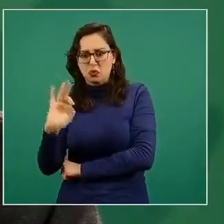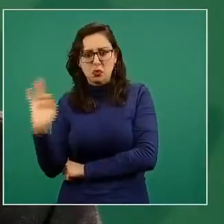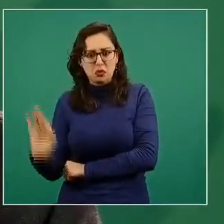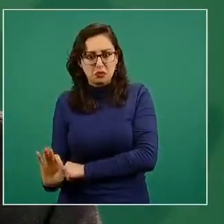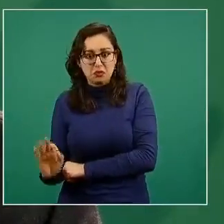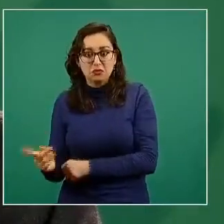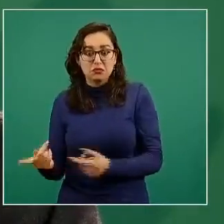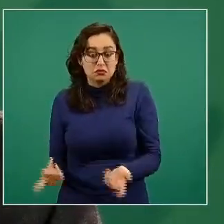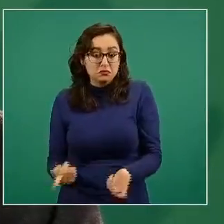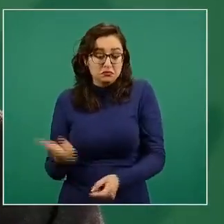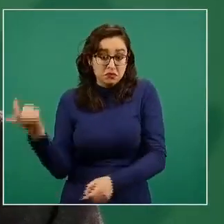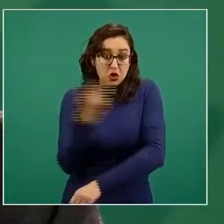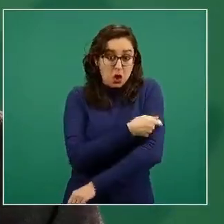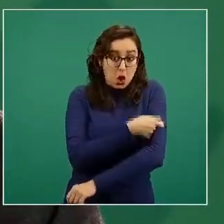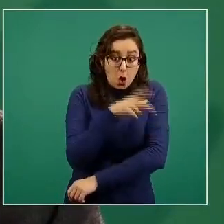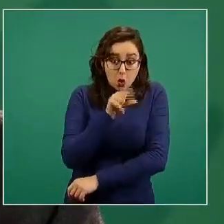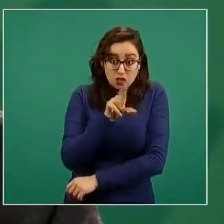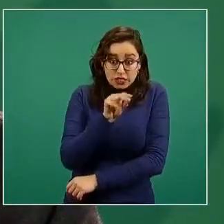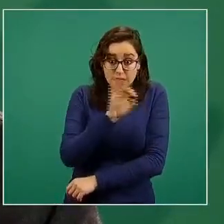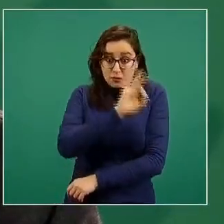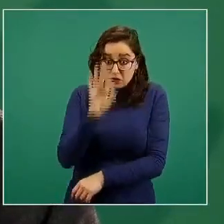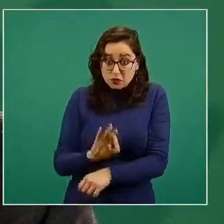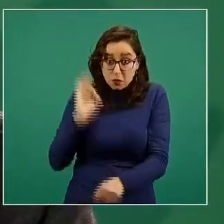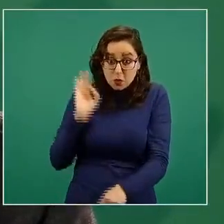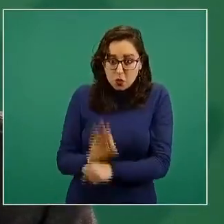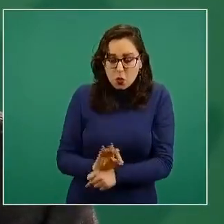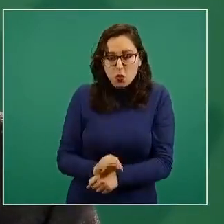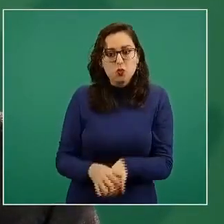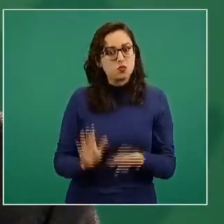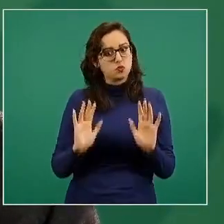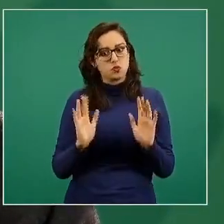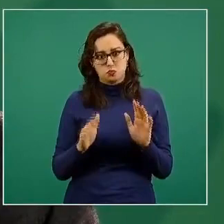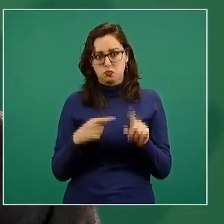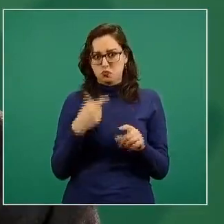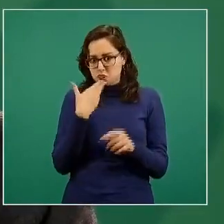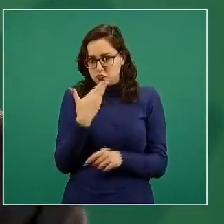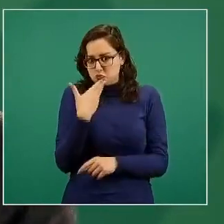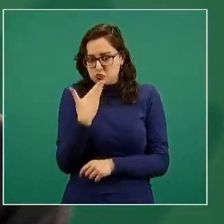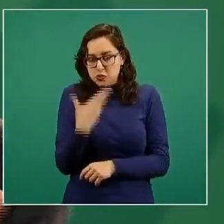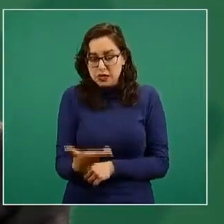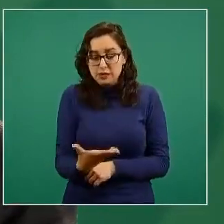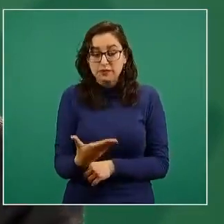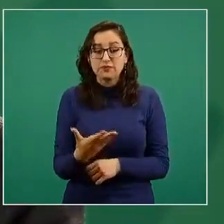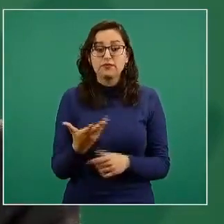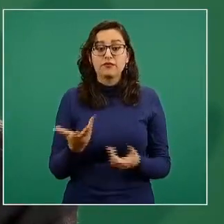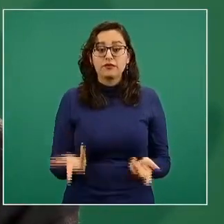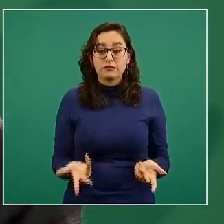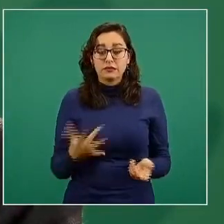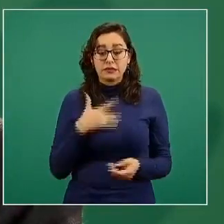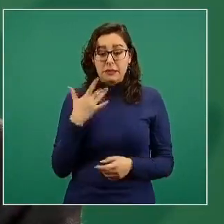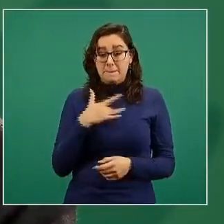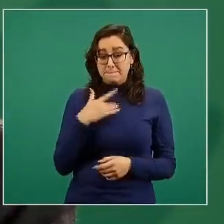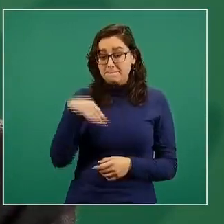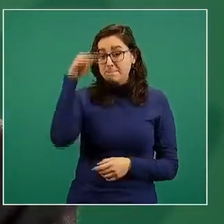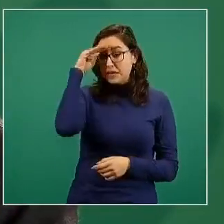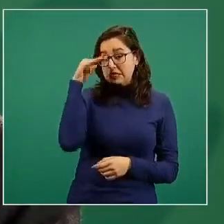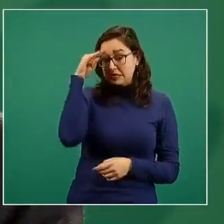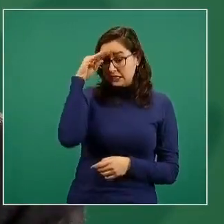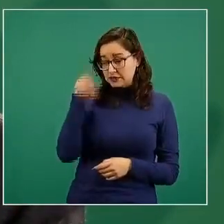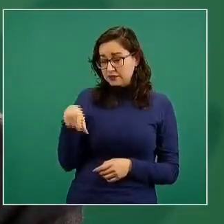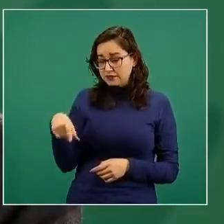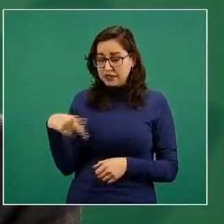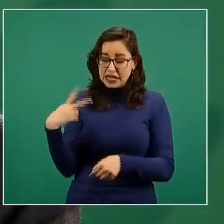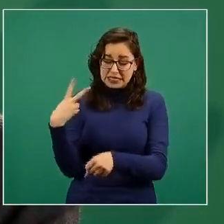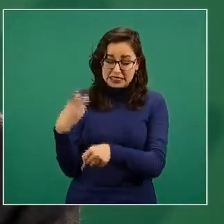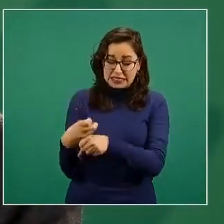Entonces, tener ya protección de 80% es muy bueno. Y dado el balance entre el beneficio de una